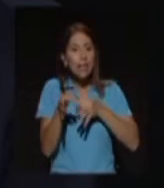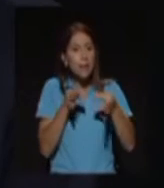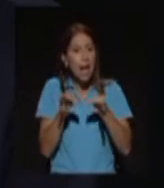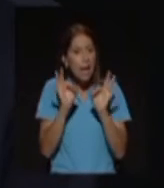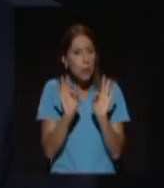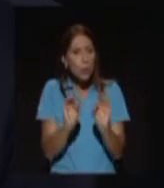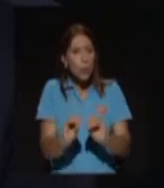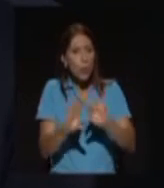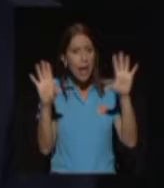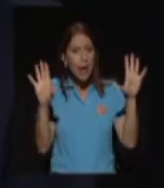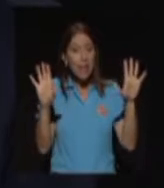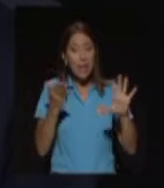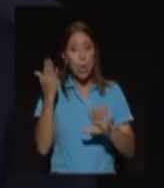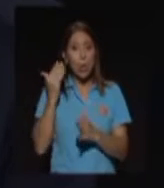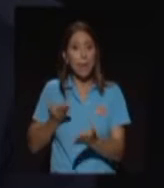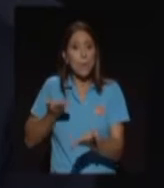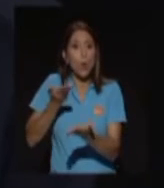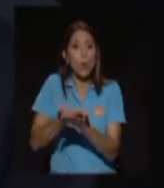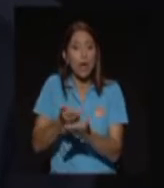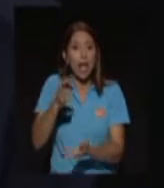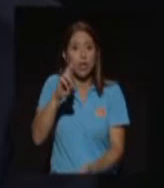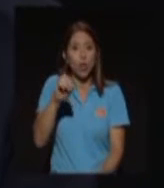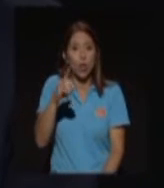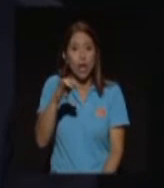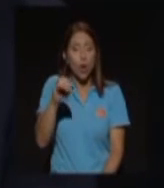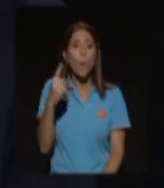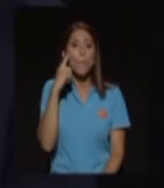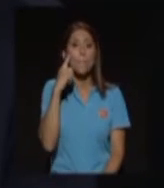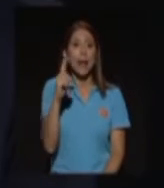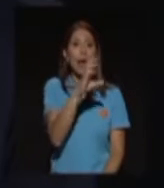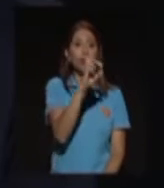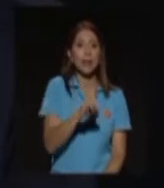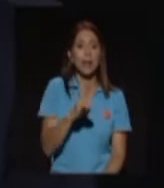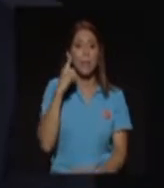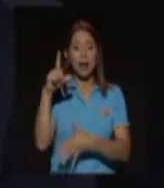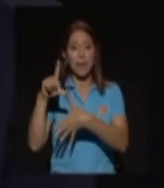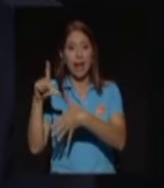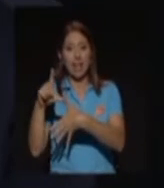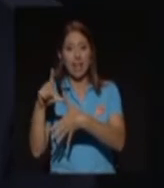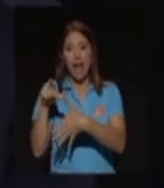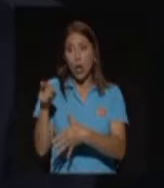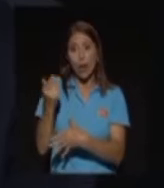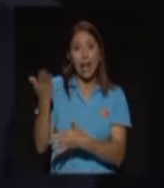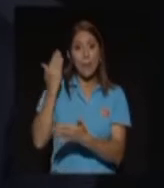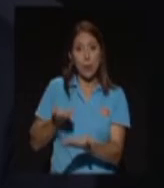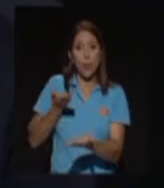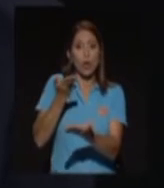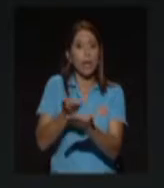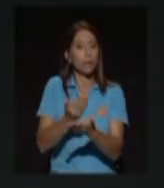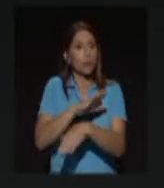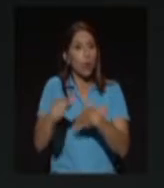don Rodrigo proponía para Costa Rica y para América Latina en realidad. Y lo que proponía era total y absolutamente